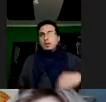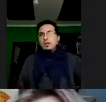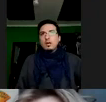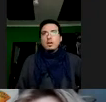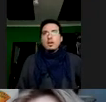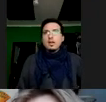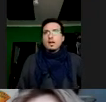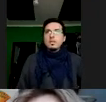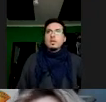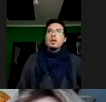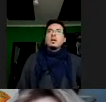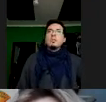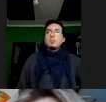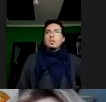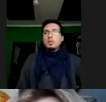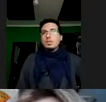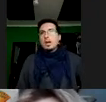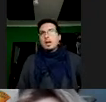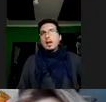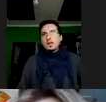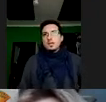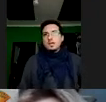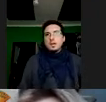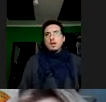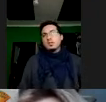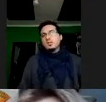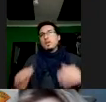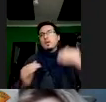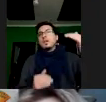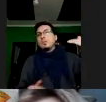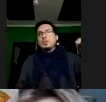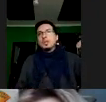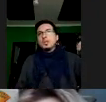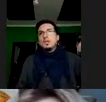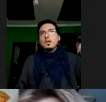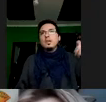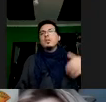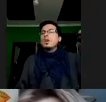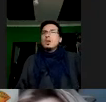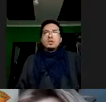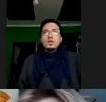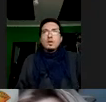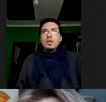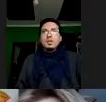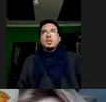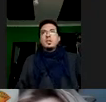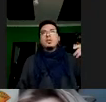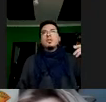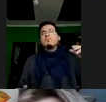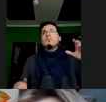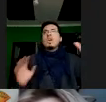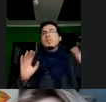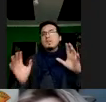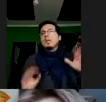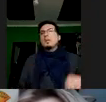normalmente esta herramienta permite poder dibujar a esa cantidad de grados. Si fuera, por ejemplo, 35, si fuera